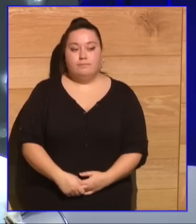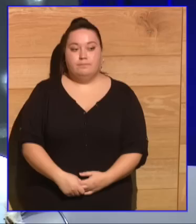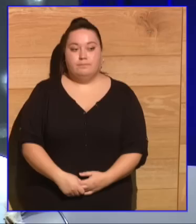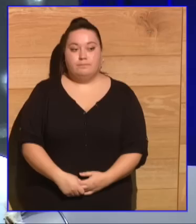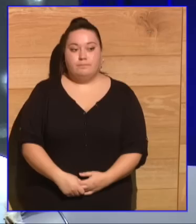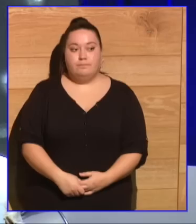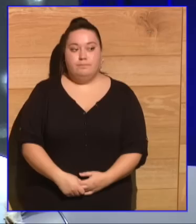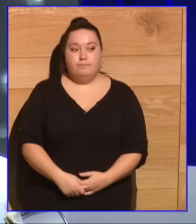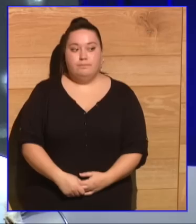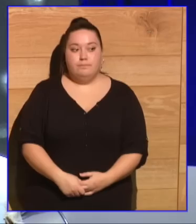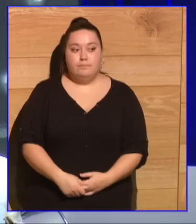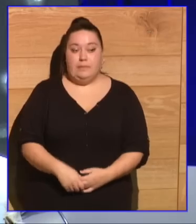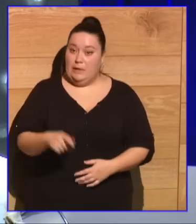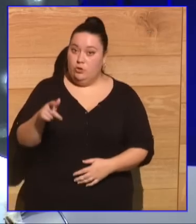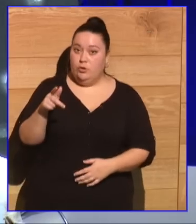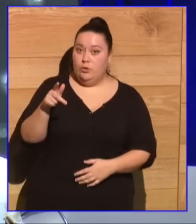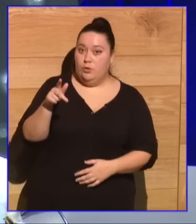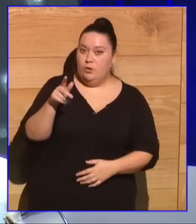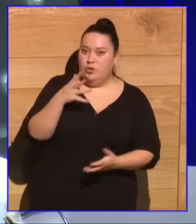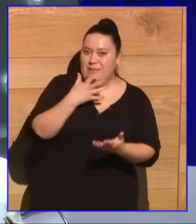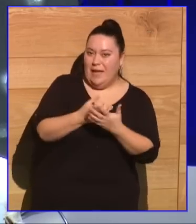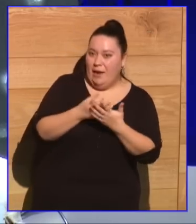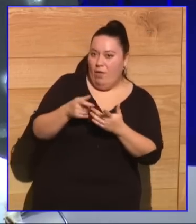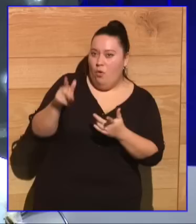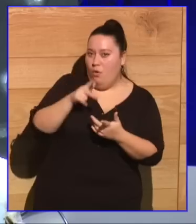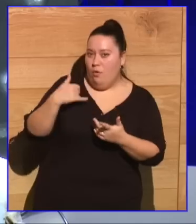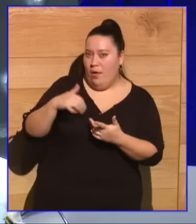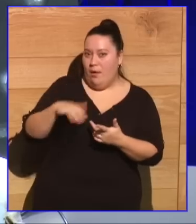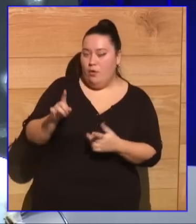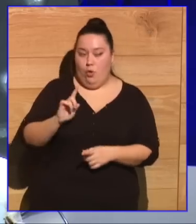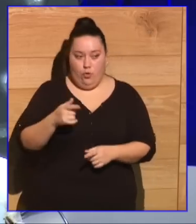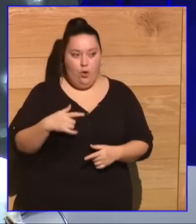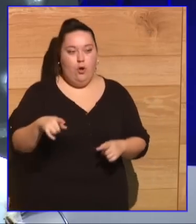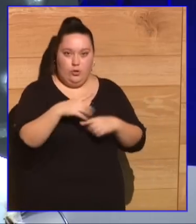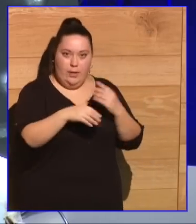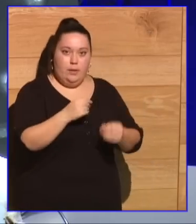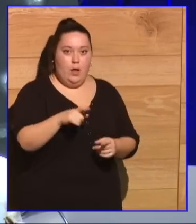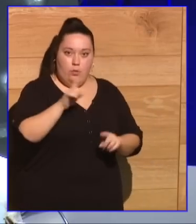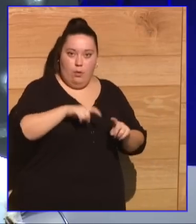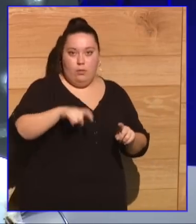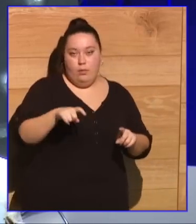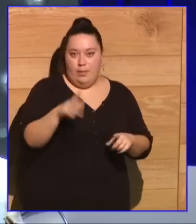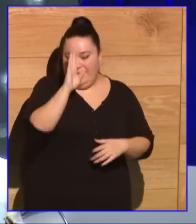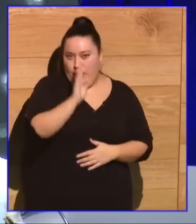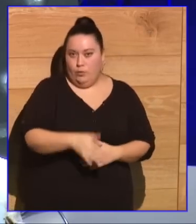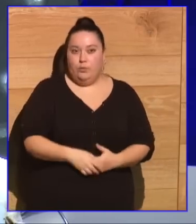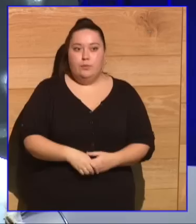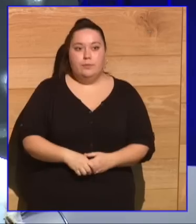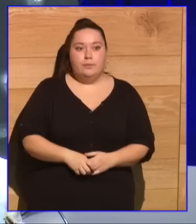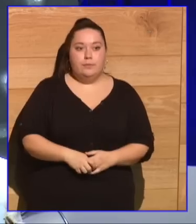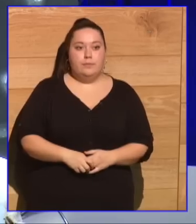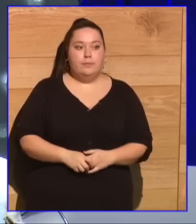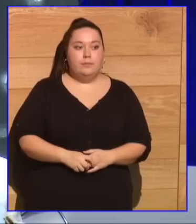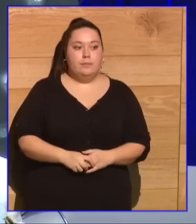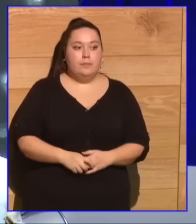¿Os acordáis que ¿Eso empieza desde el grabado? principio? ¿Eso está grabado o No, lo está haciendo Está él ahora Rodrigo, mismo, está tocando está un haciendo Rodrigo. piano en directo. Igual, sí es. ¿Con la boca? Y acaba con